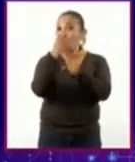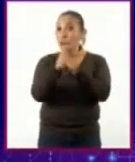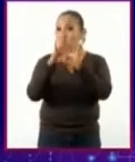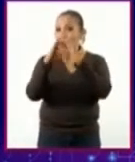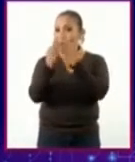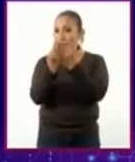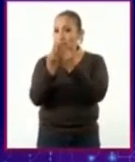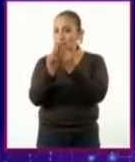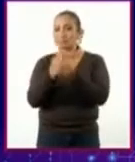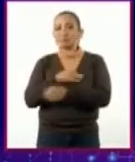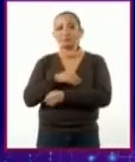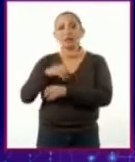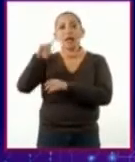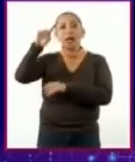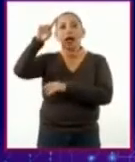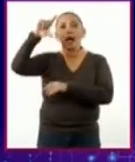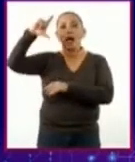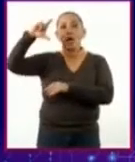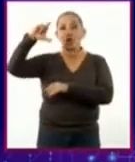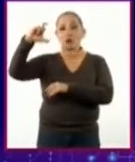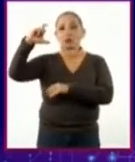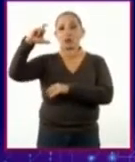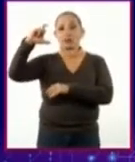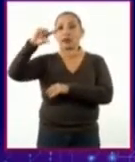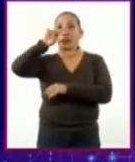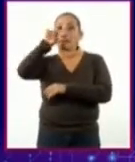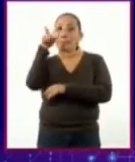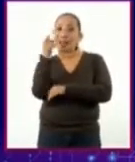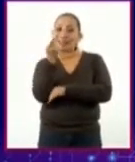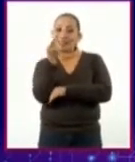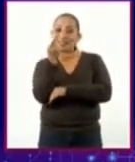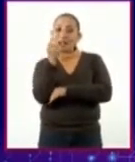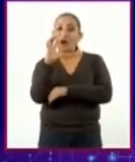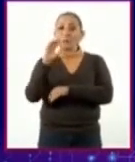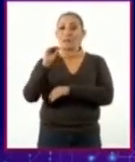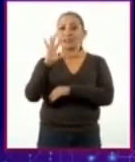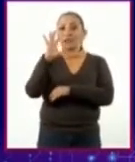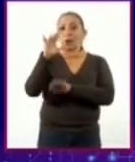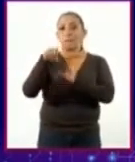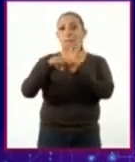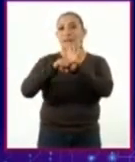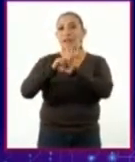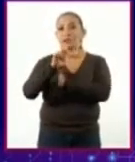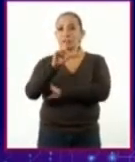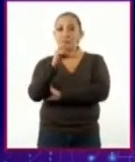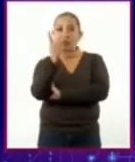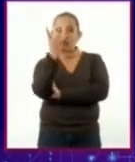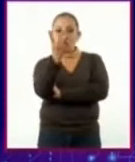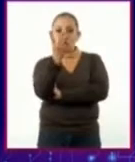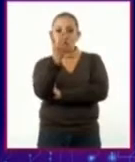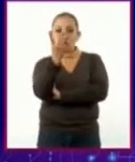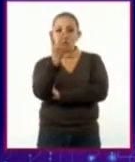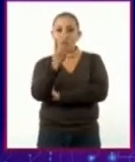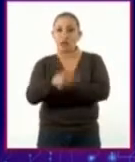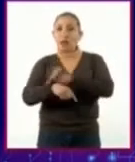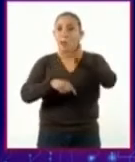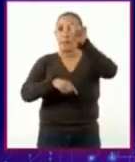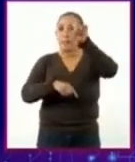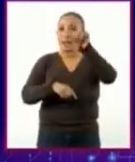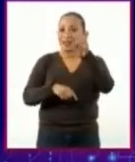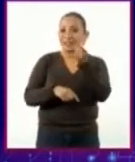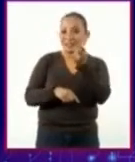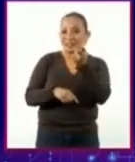Segunda opción, se abre corchete, se abre paréntesis, 95 menos 32, se